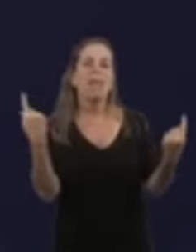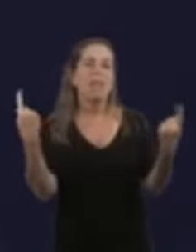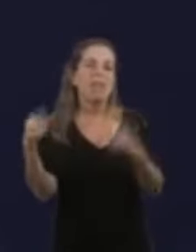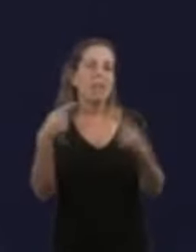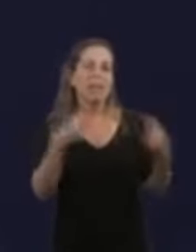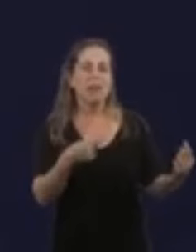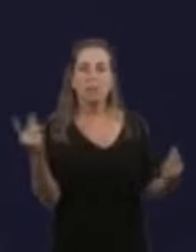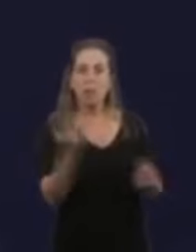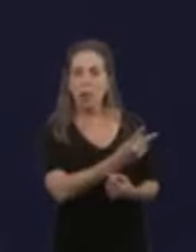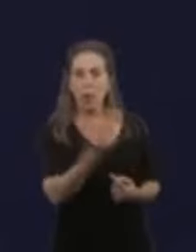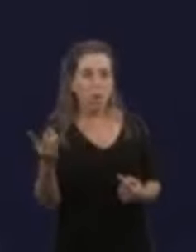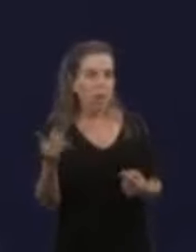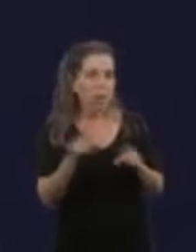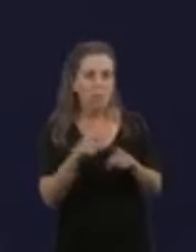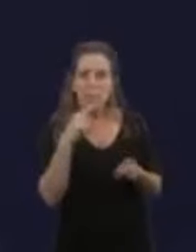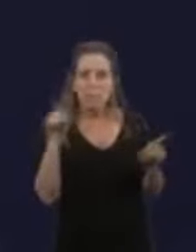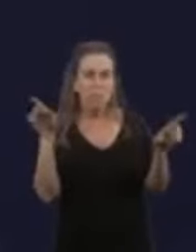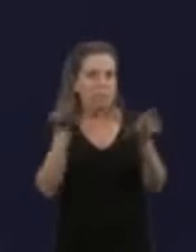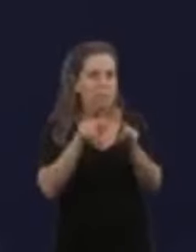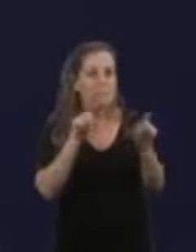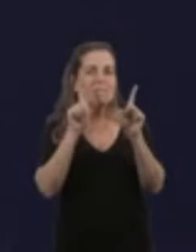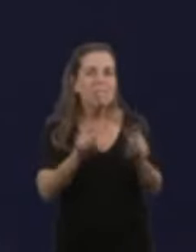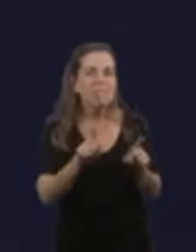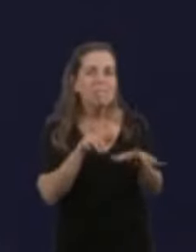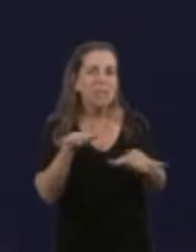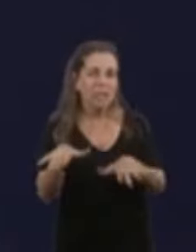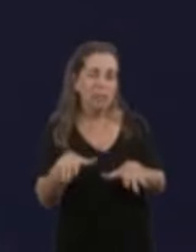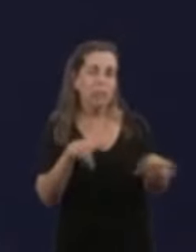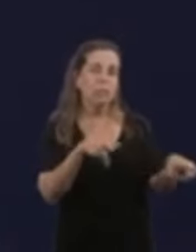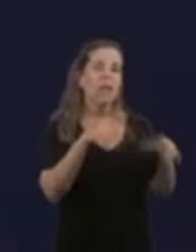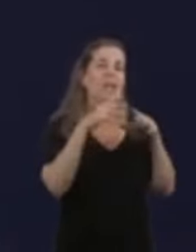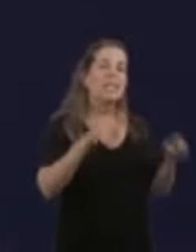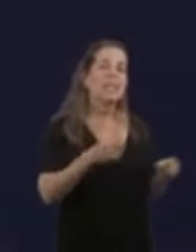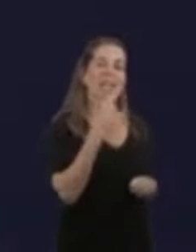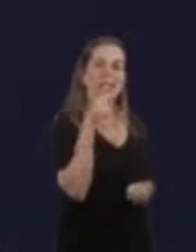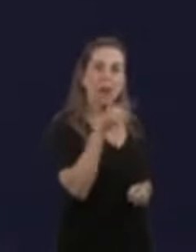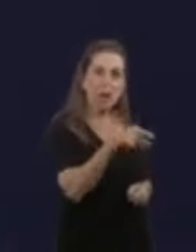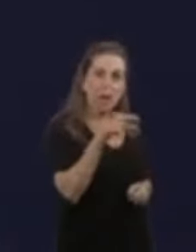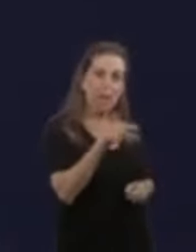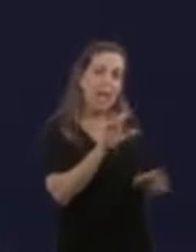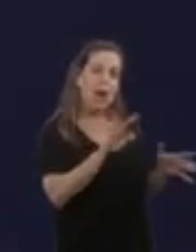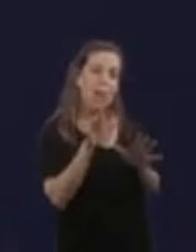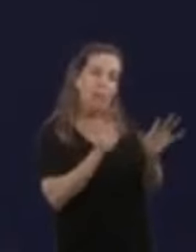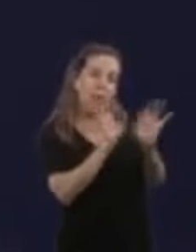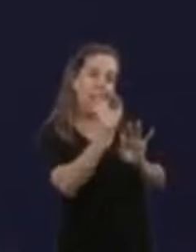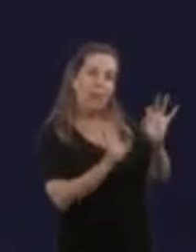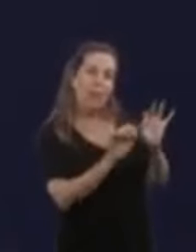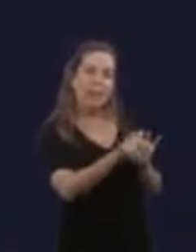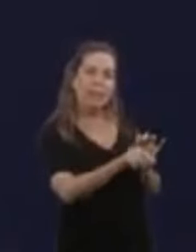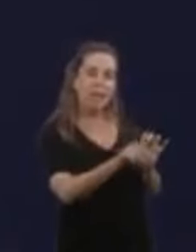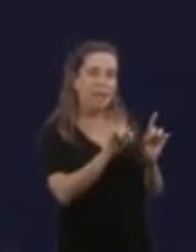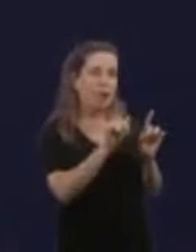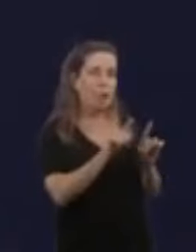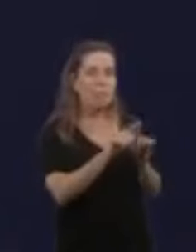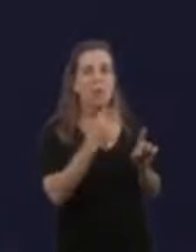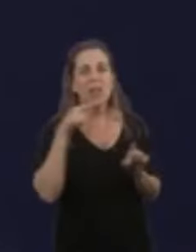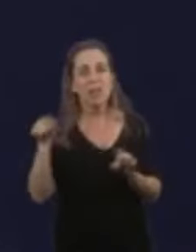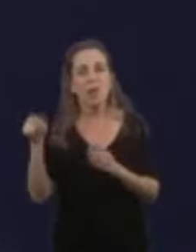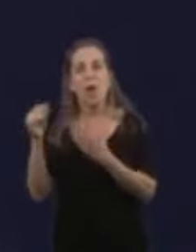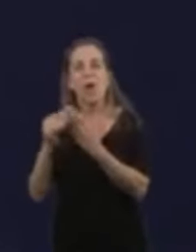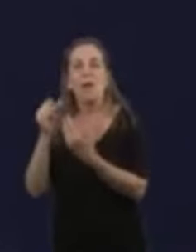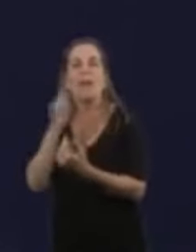los dos dijeron Exactamente lo mismo lo único que hizo chirilo fue en tal caso desgranar lo que había dicho el jefe de gabinete